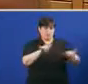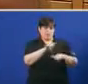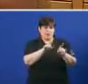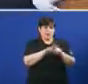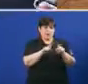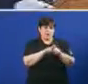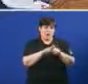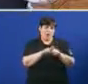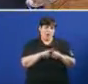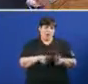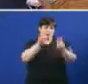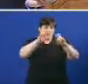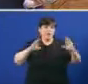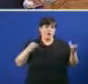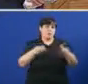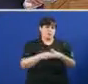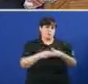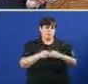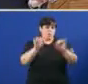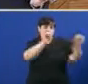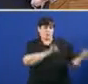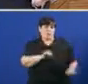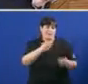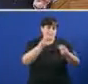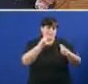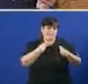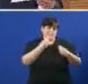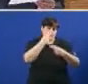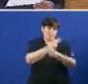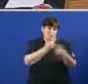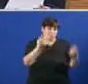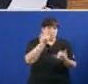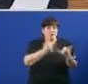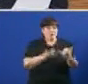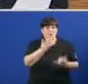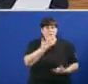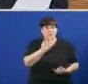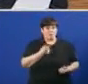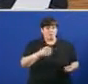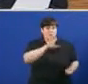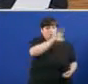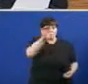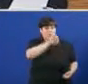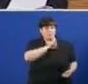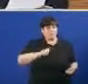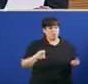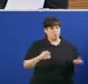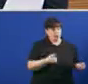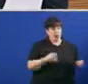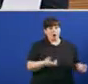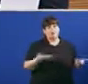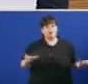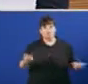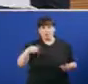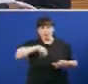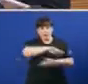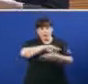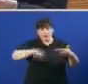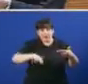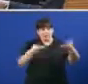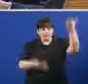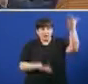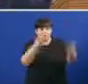Pública, gasto real por comunidades autónomas. Galicia ten un gasto real por habitante superior á media